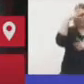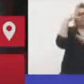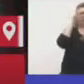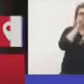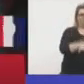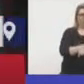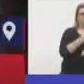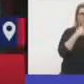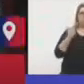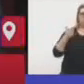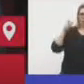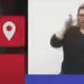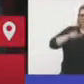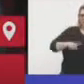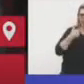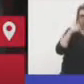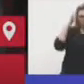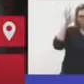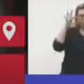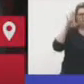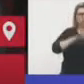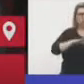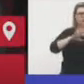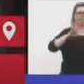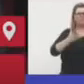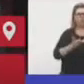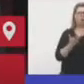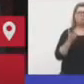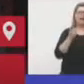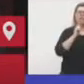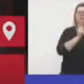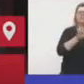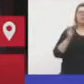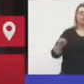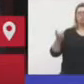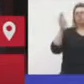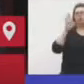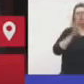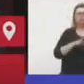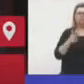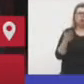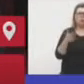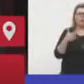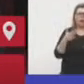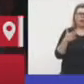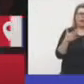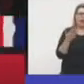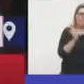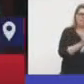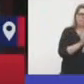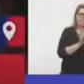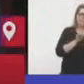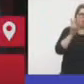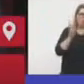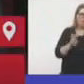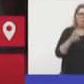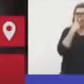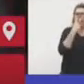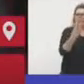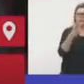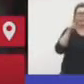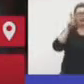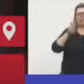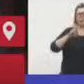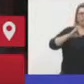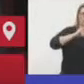histórico. Ahora, de Santa Fe. Si logra la mayoría, porque están por votar, ¿no? Florencia, quiere decir que han logrado consensos en senadores, vamos